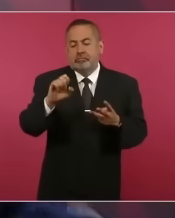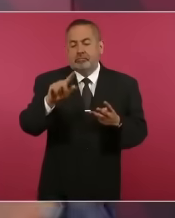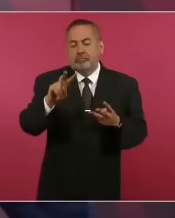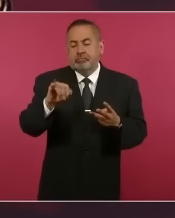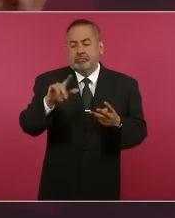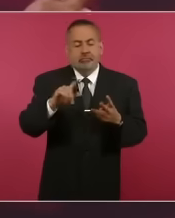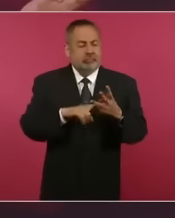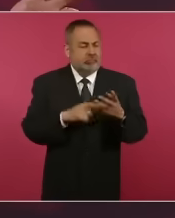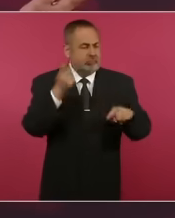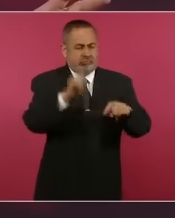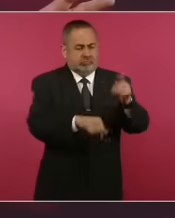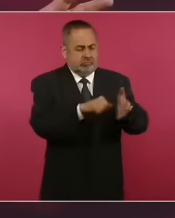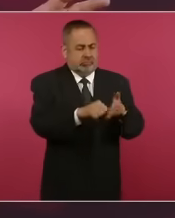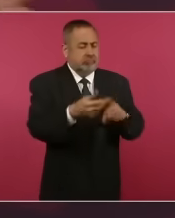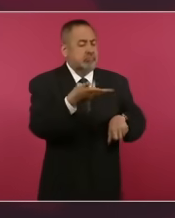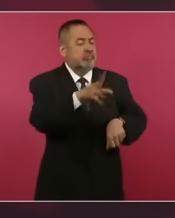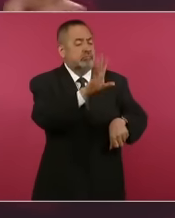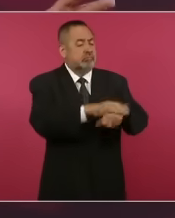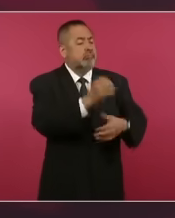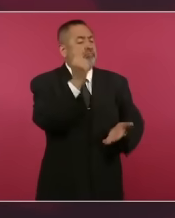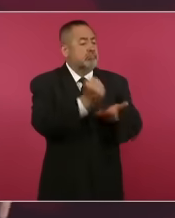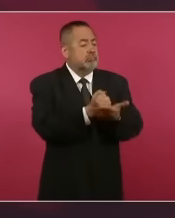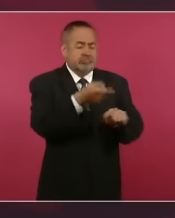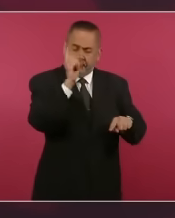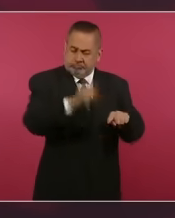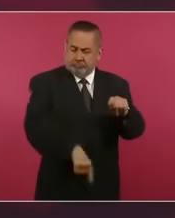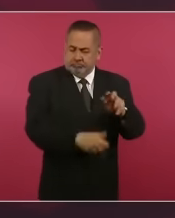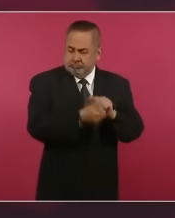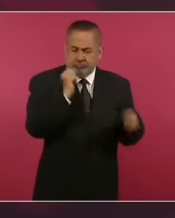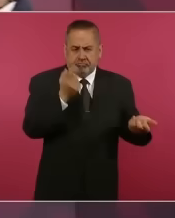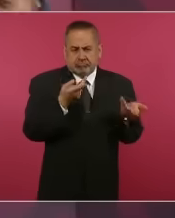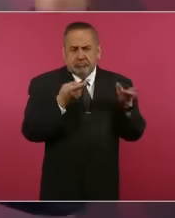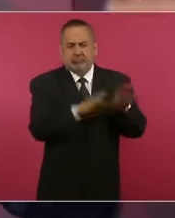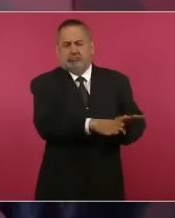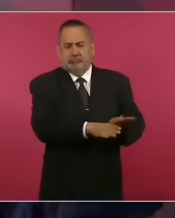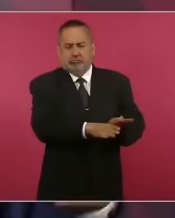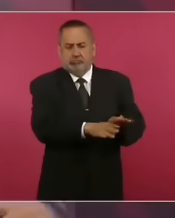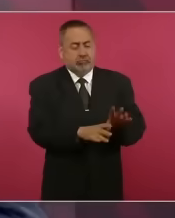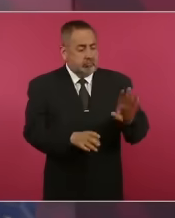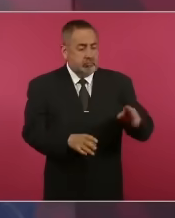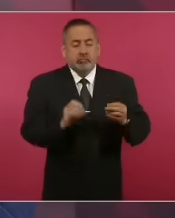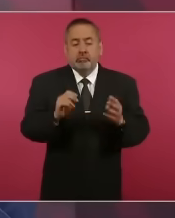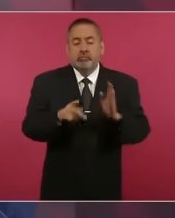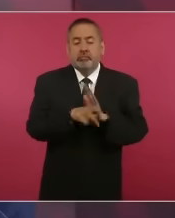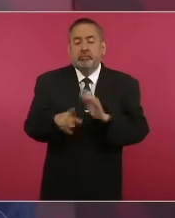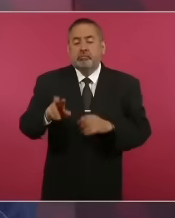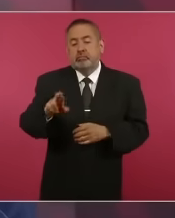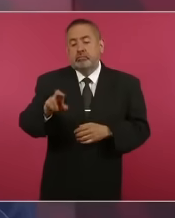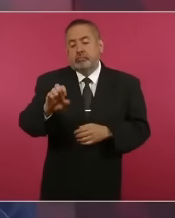o del Reforma, o no lleguemos hasta allá,